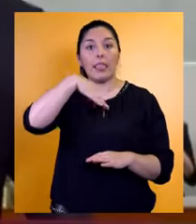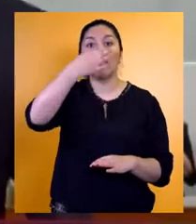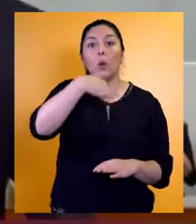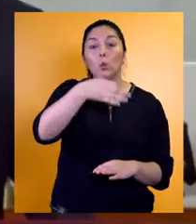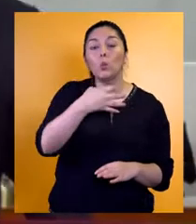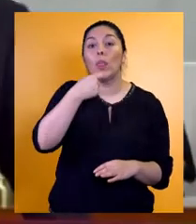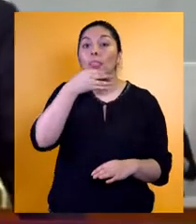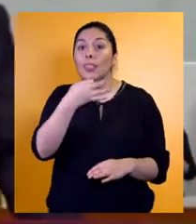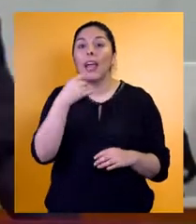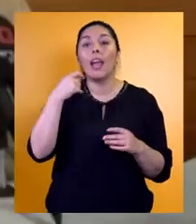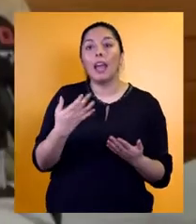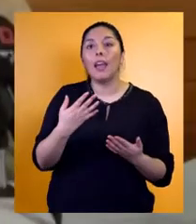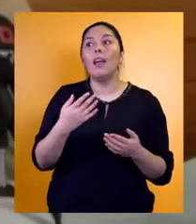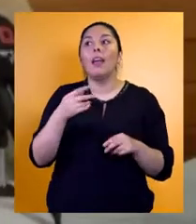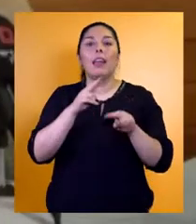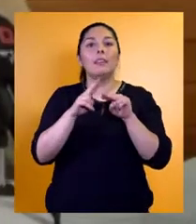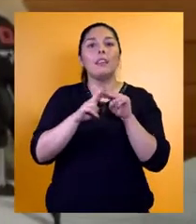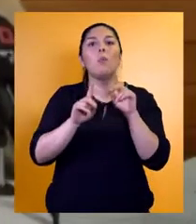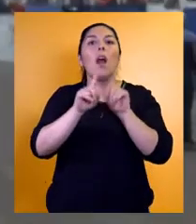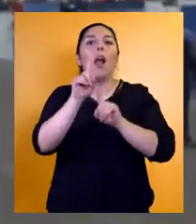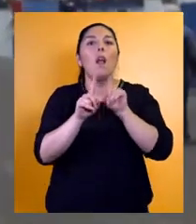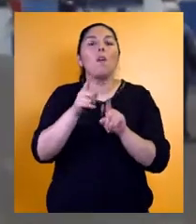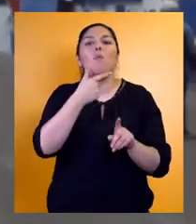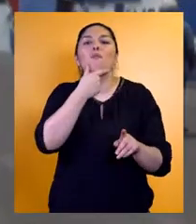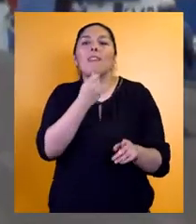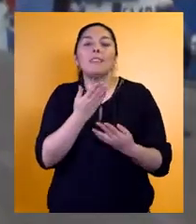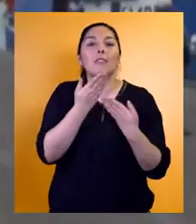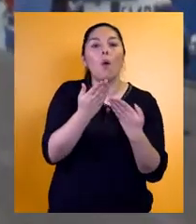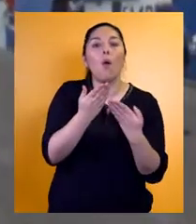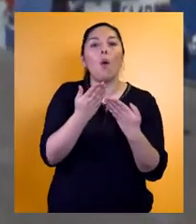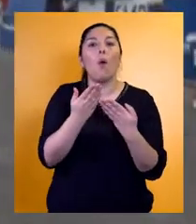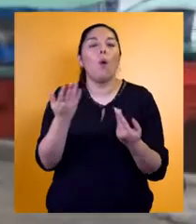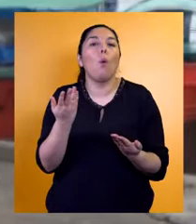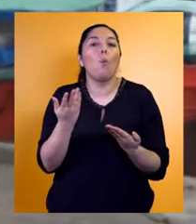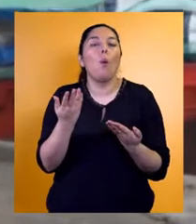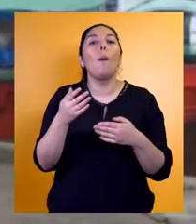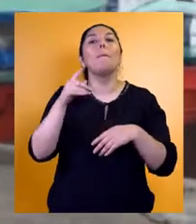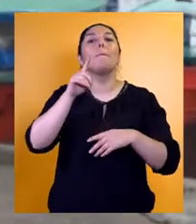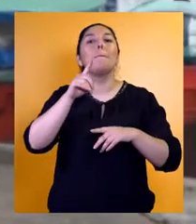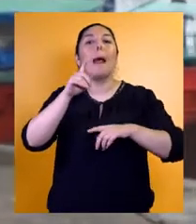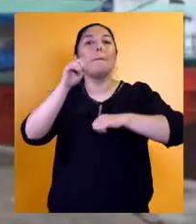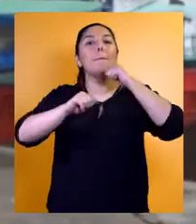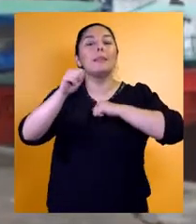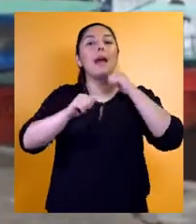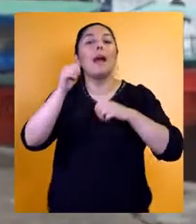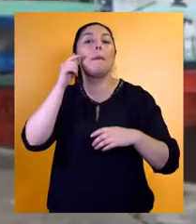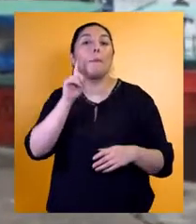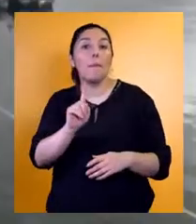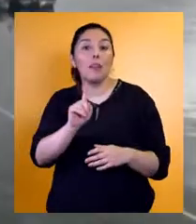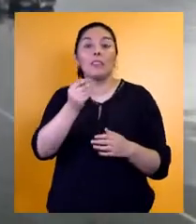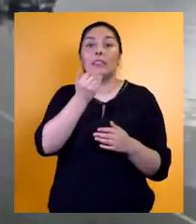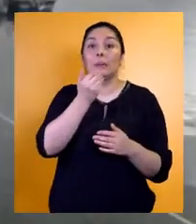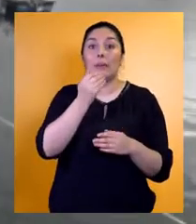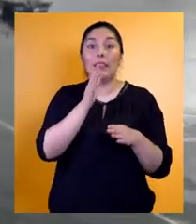jefe de Estado solo entregó una aspirina a los artesanales y la mayor parte de beneficios para los industriales. Para el presidente del Consejo Nacional de Defensa de